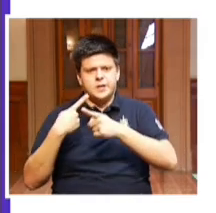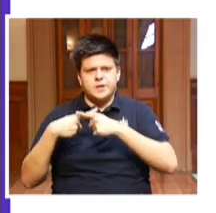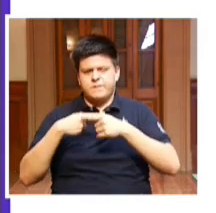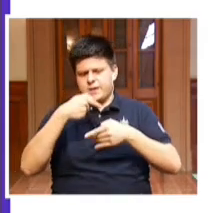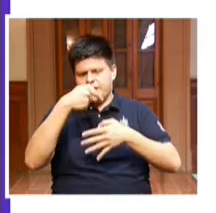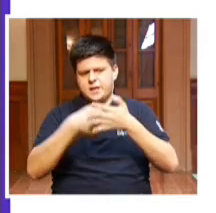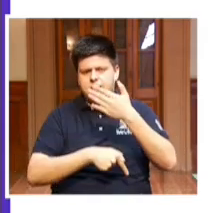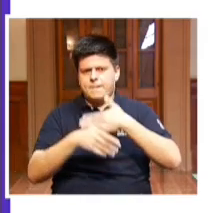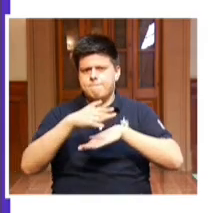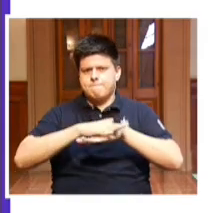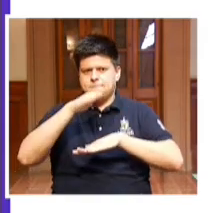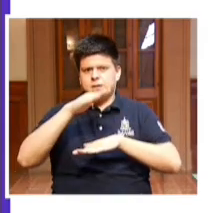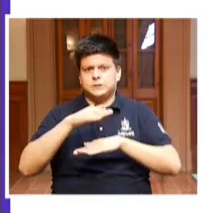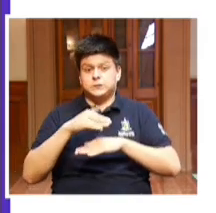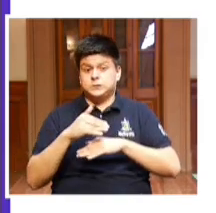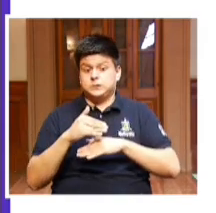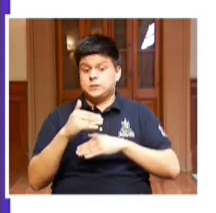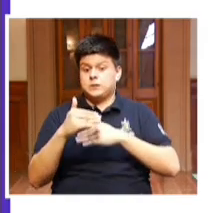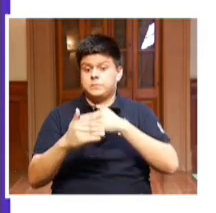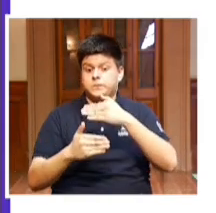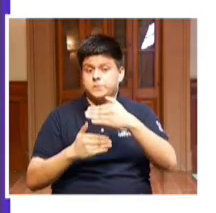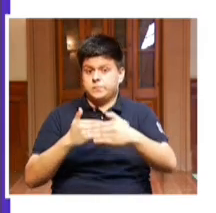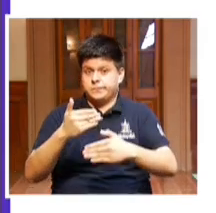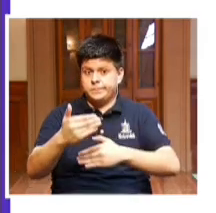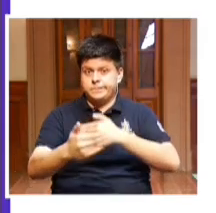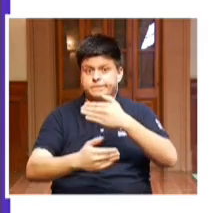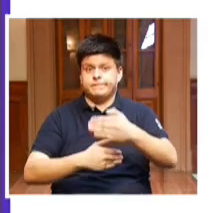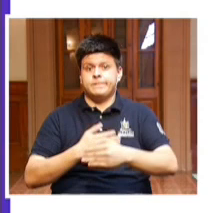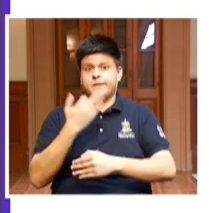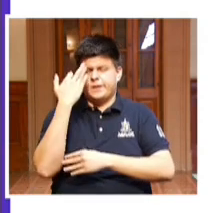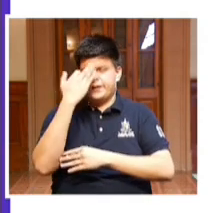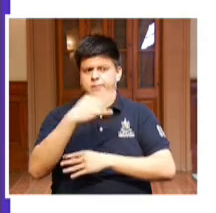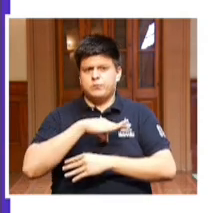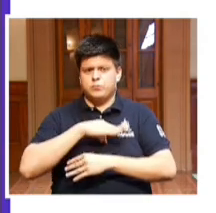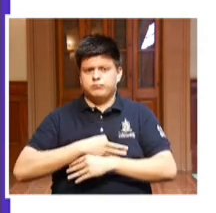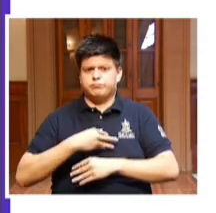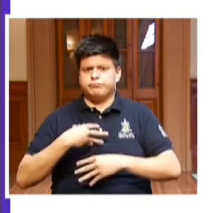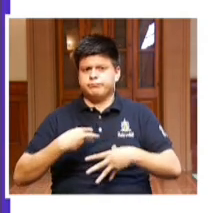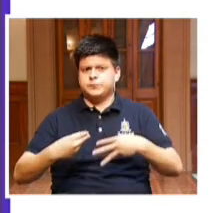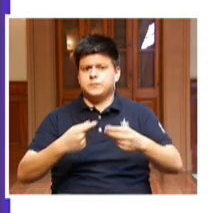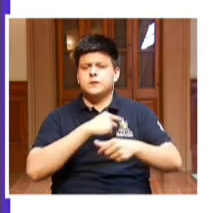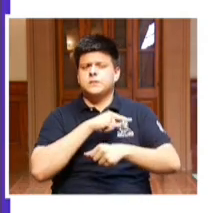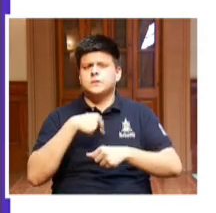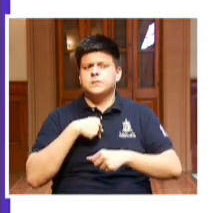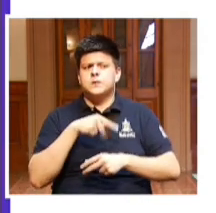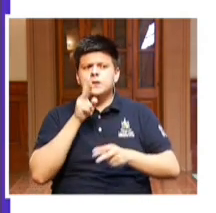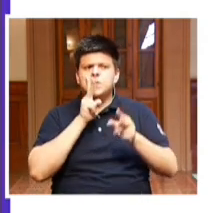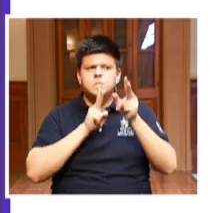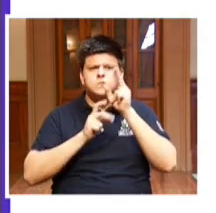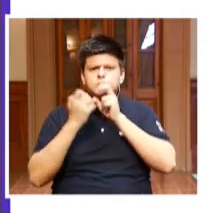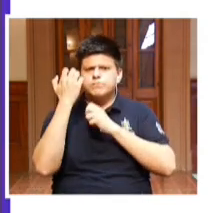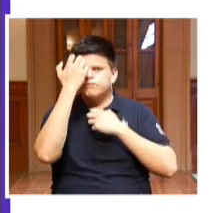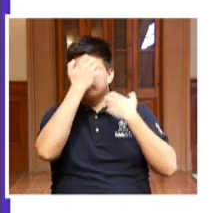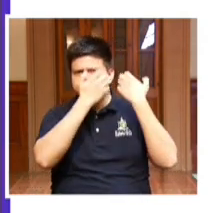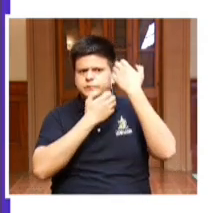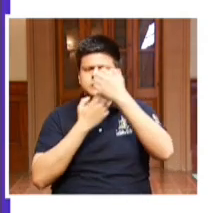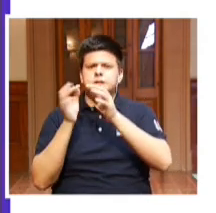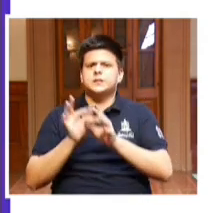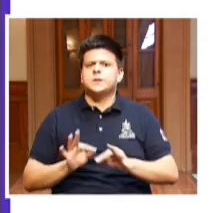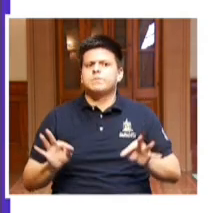está transcurriendo la pandemia, hemos ido aprendiendo y hemos ido evaluando el peso que tienen